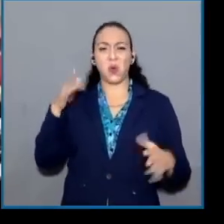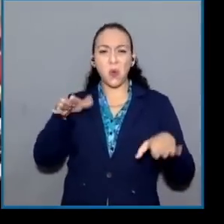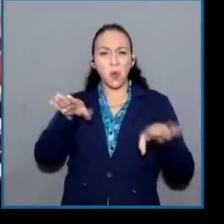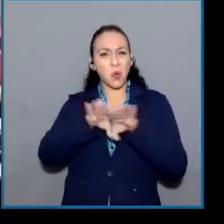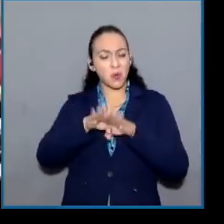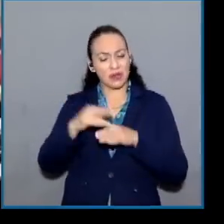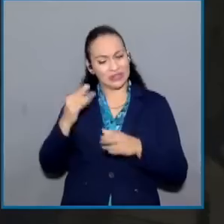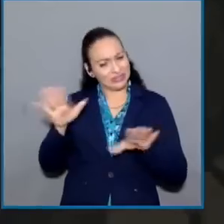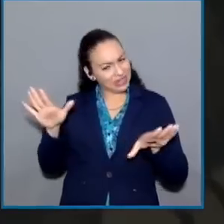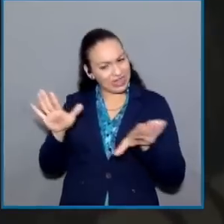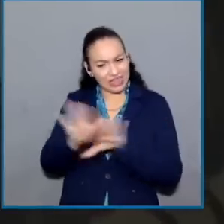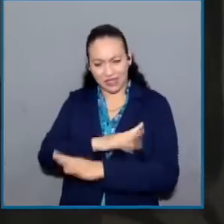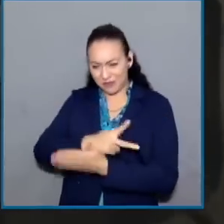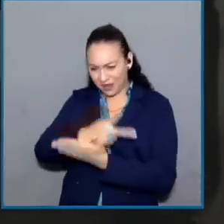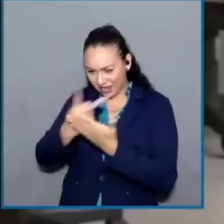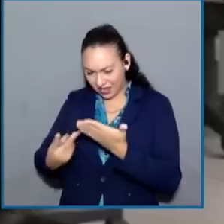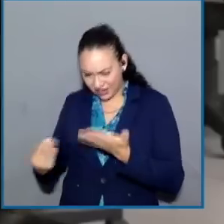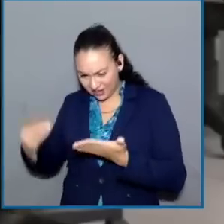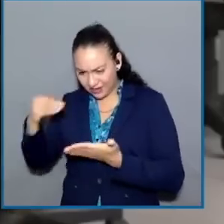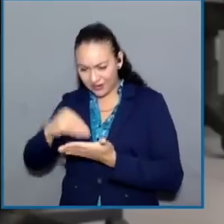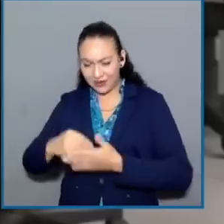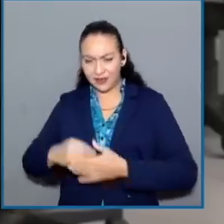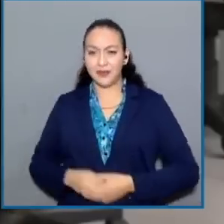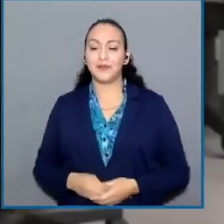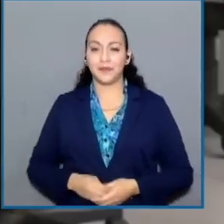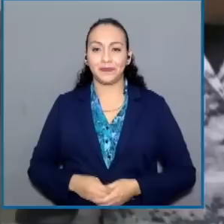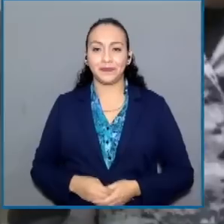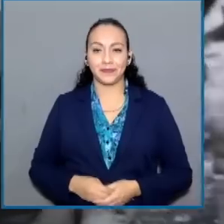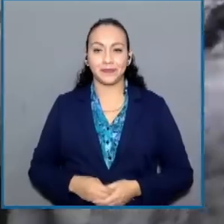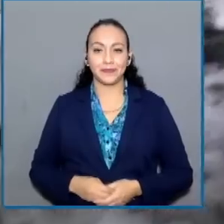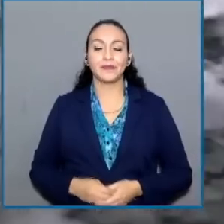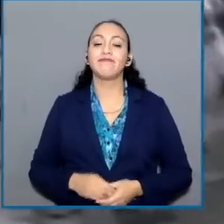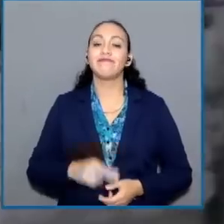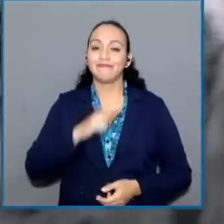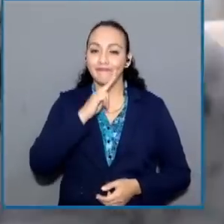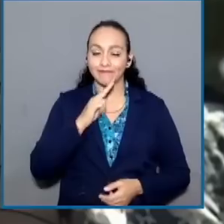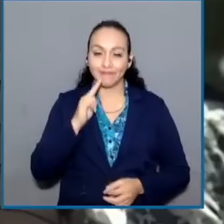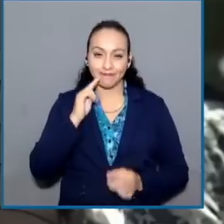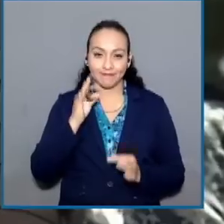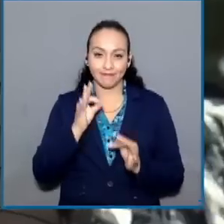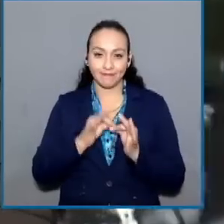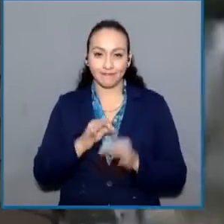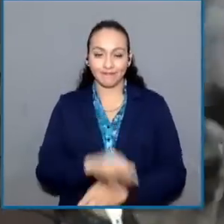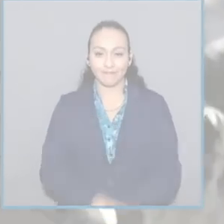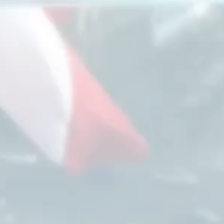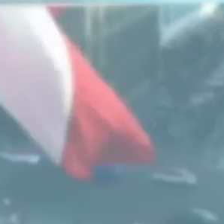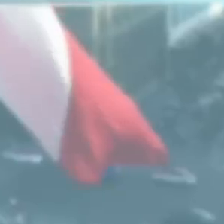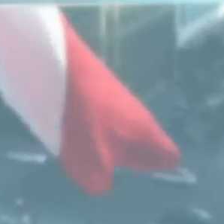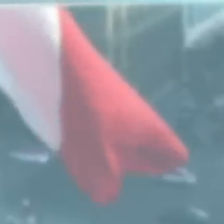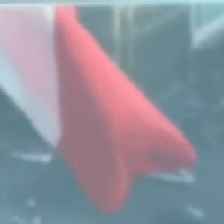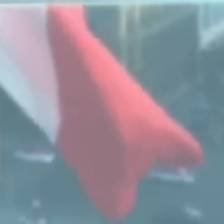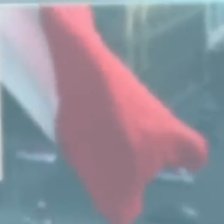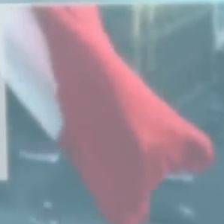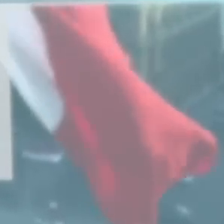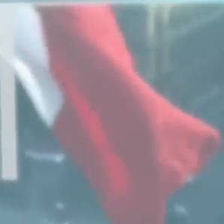vendiendo nuestro silencio. Para el canal del Poder Judicial de la Federación, Citlali Pérez.